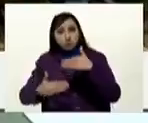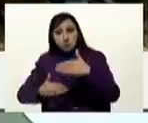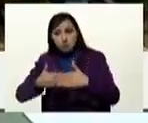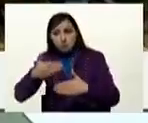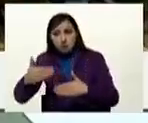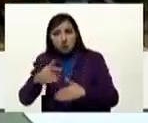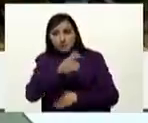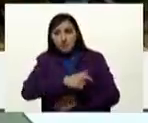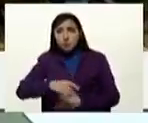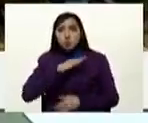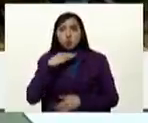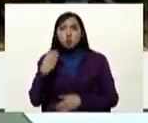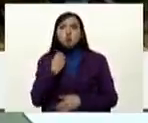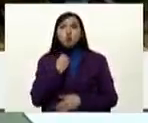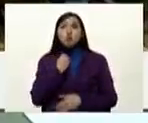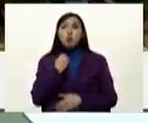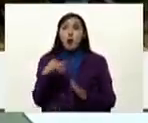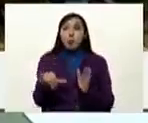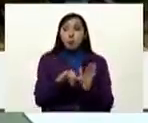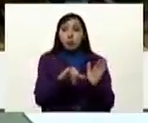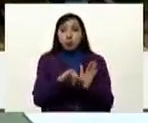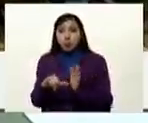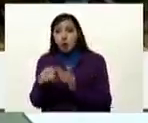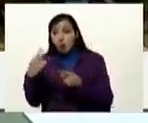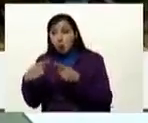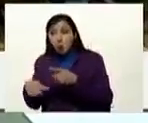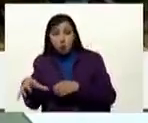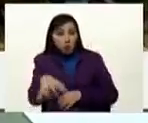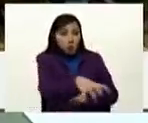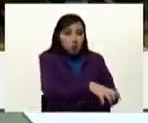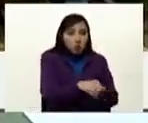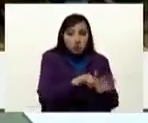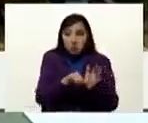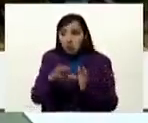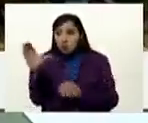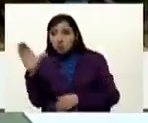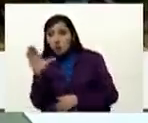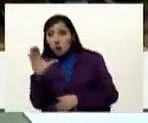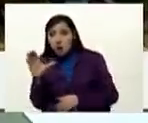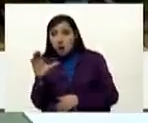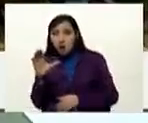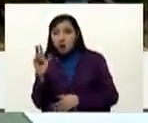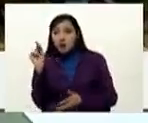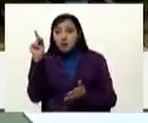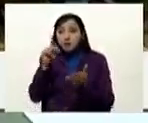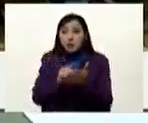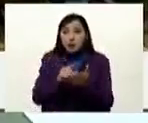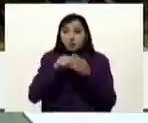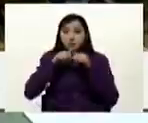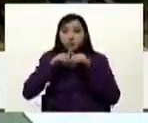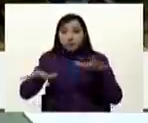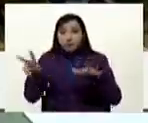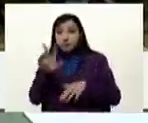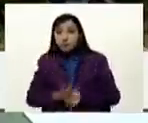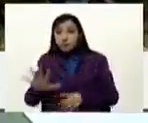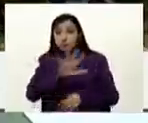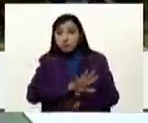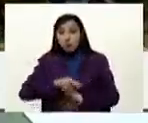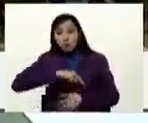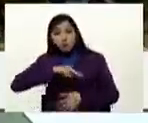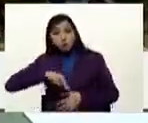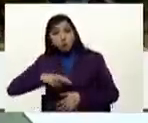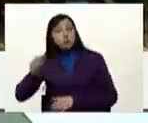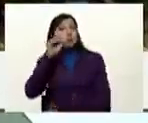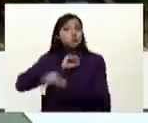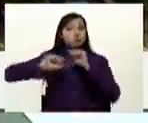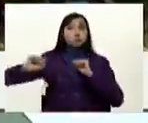casos en las entidades cercanas a la capital hasta llegar a todo el país, cosa que no debemos nosotros